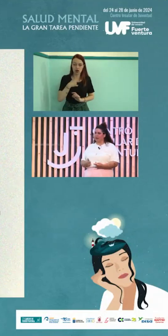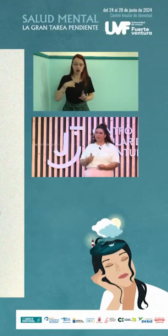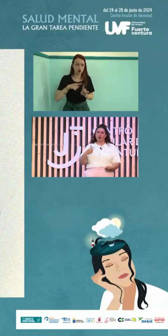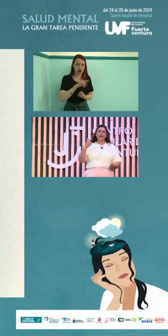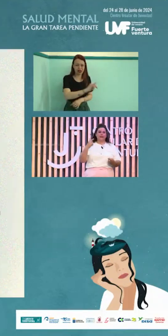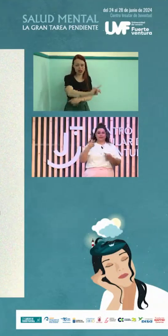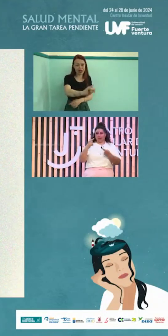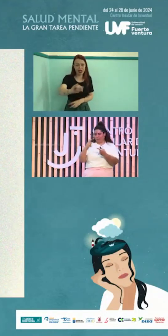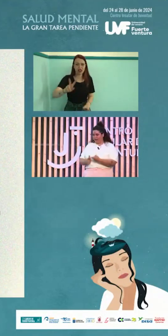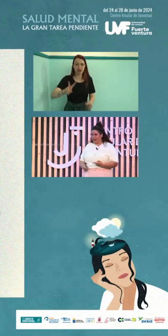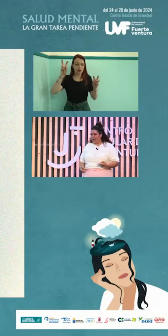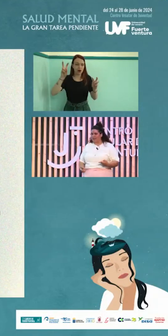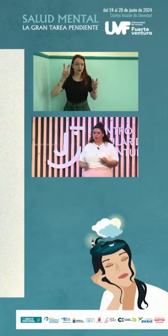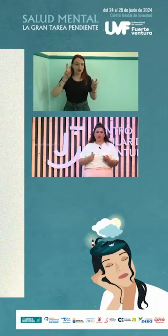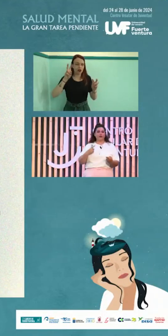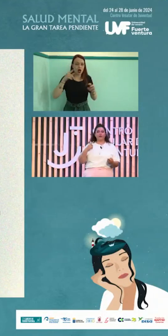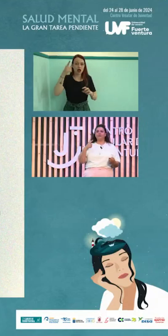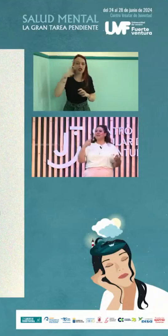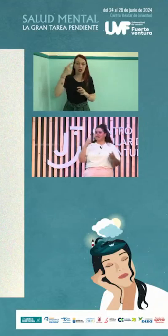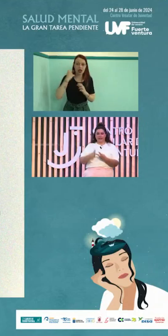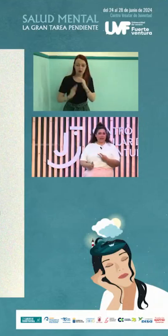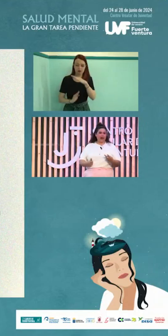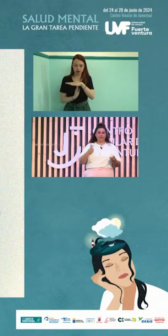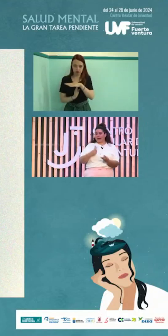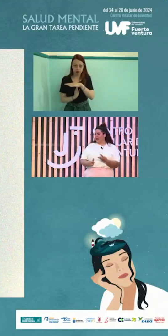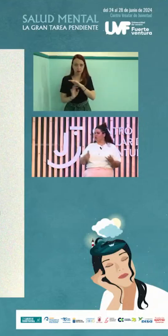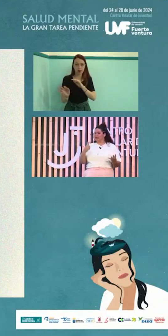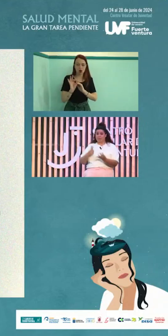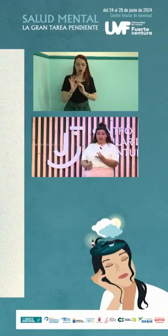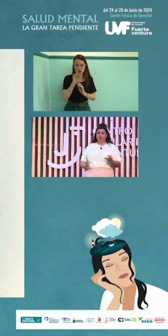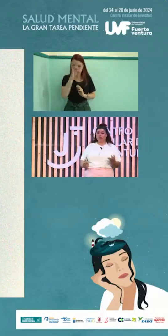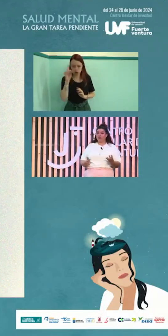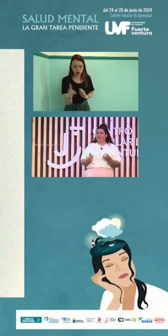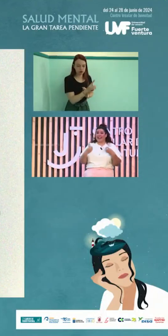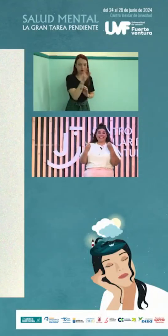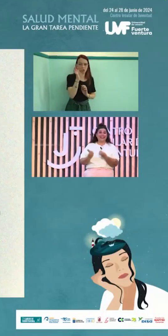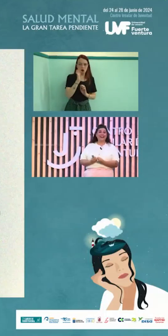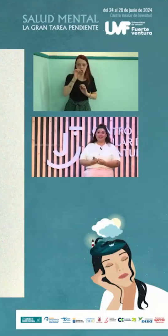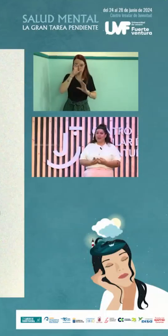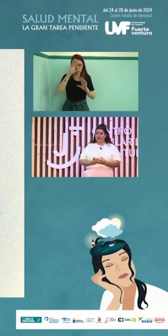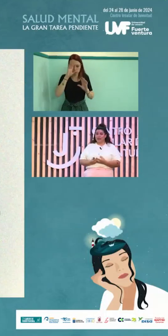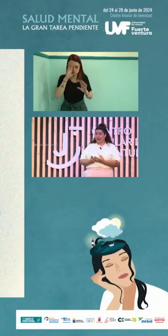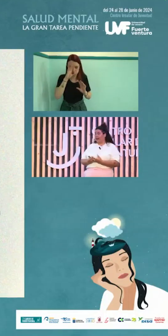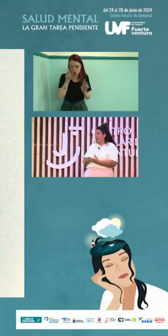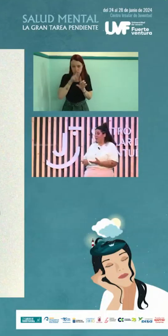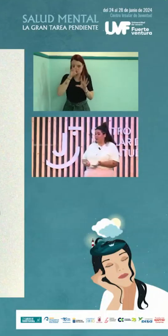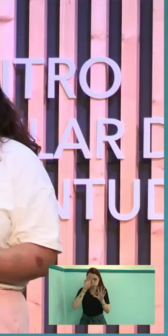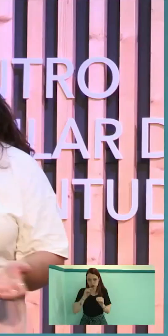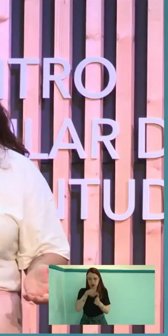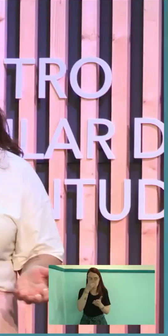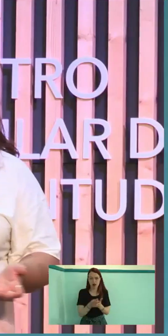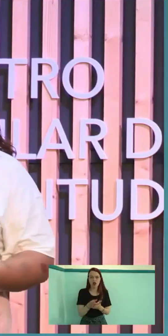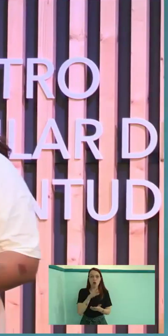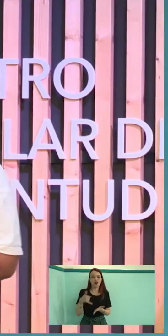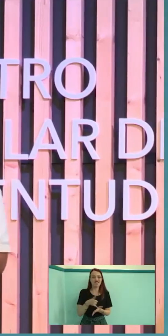casos por ejemplo de eh pérdida de la menstruación debilidad mareos desmayos no esa fragilidad que ha el cuerpo pues se